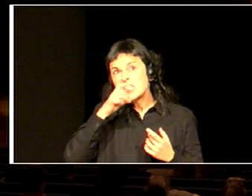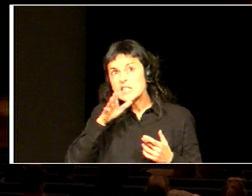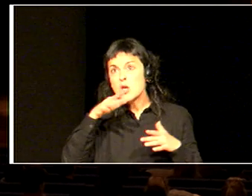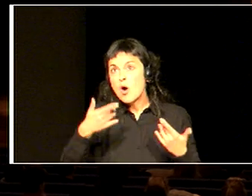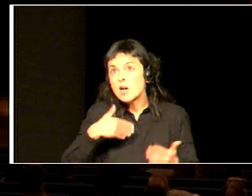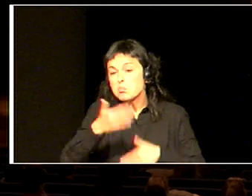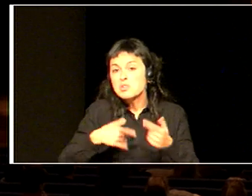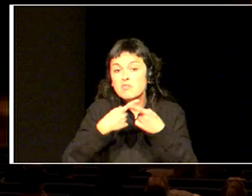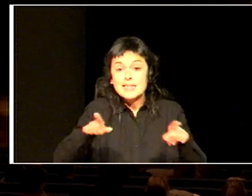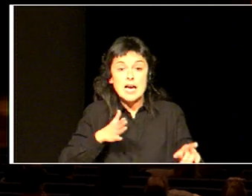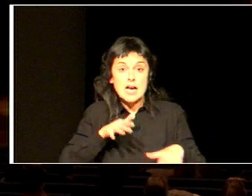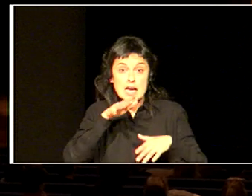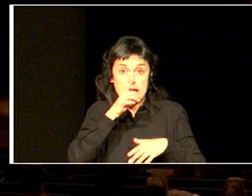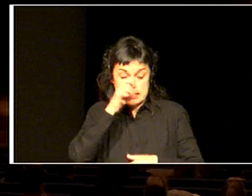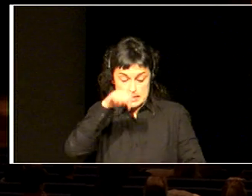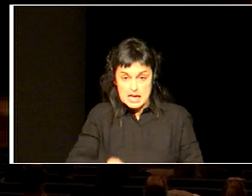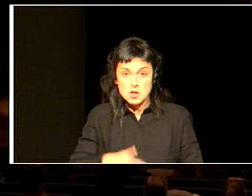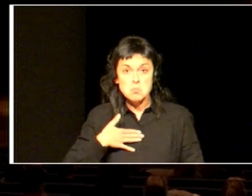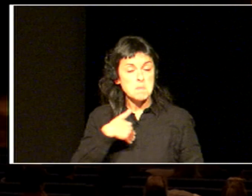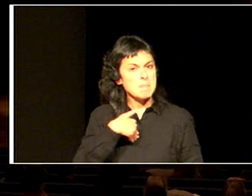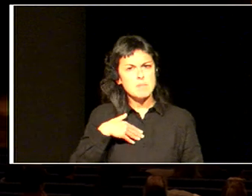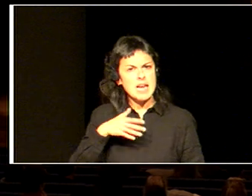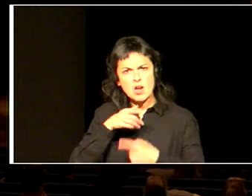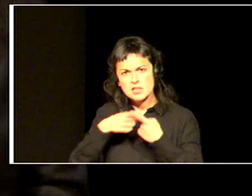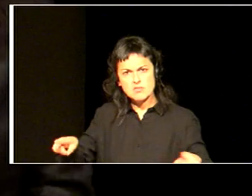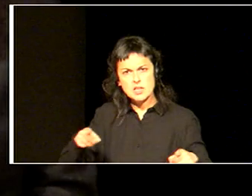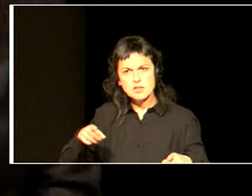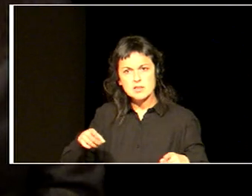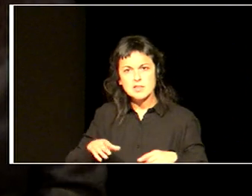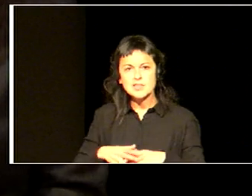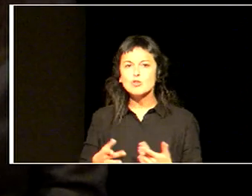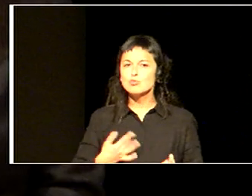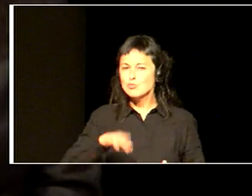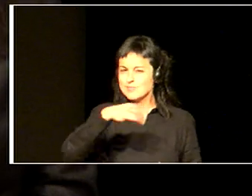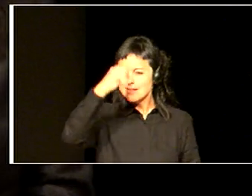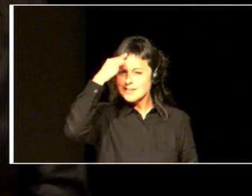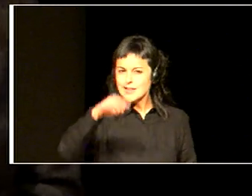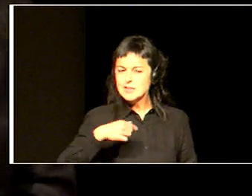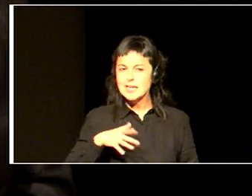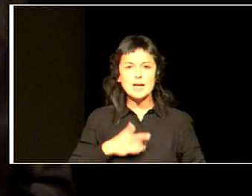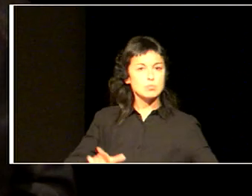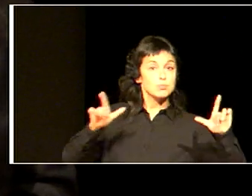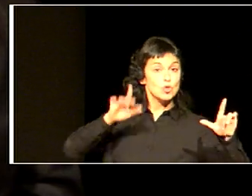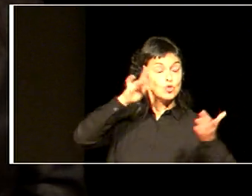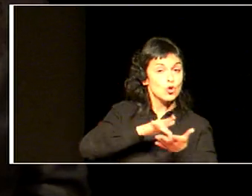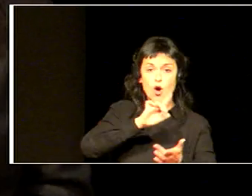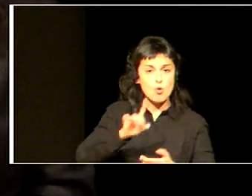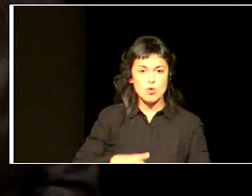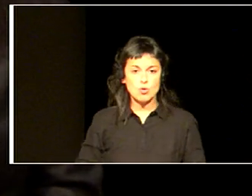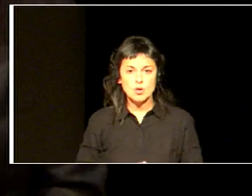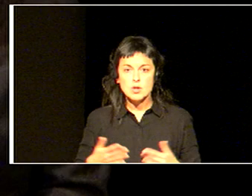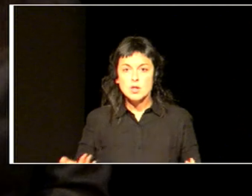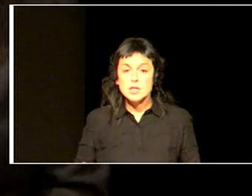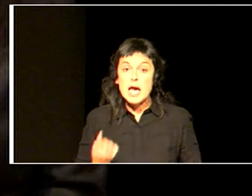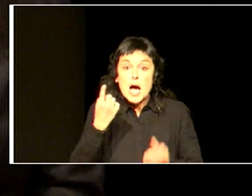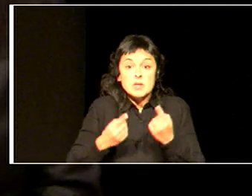la que yo tengo un papel totalmente. Una tiene que saber cuándo es titular y cuándo es suplente. Y tiene que saber, todos tenemos que saber también cuándo tenemos que